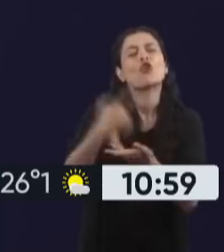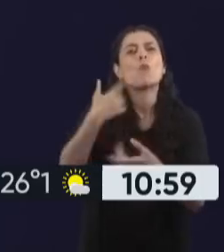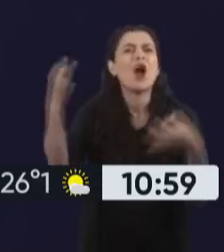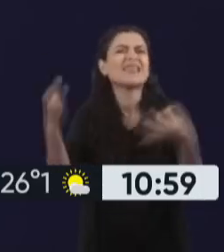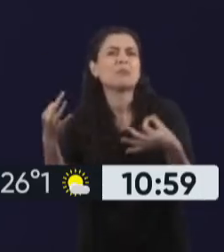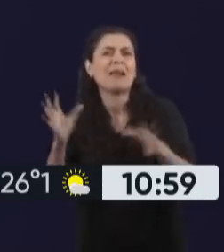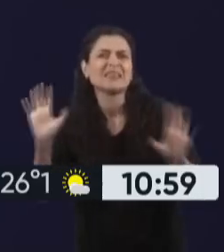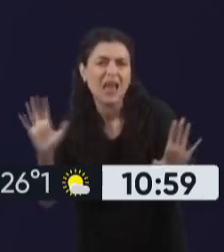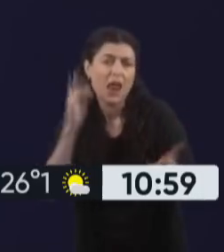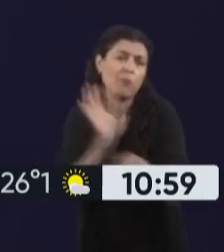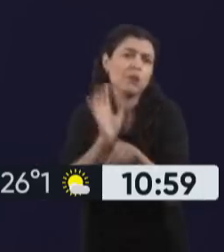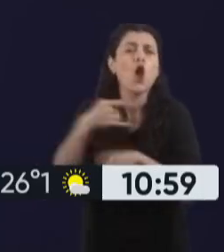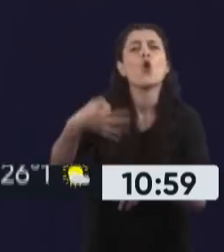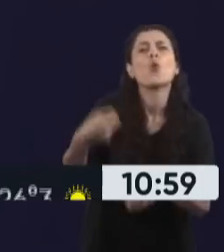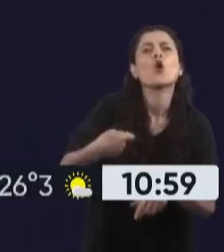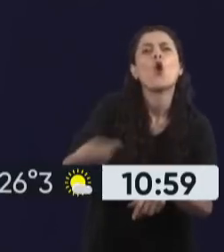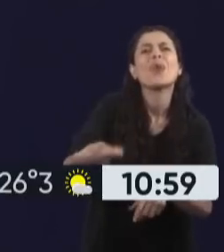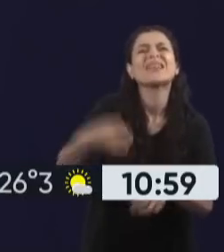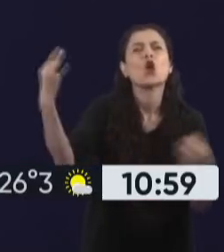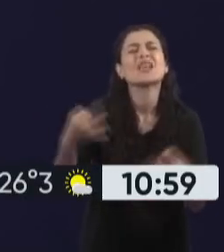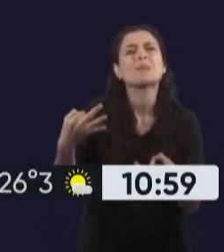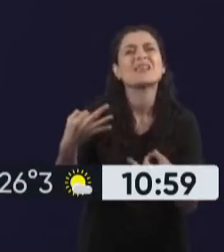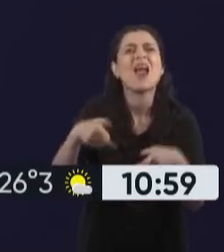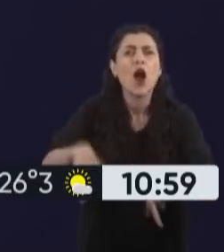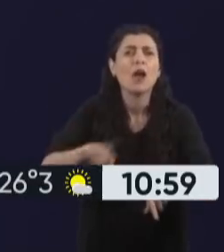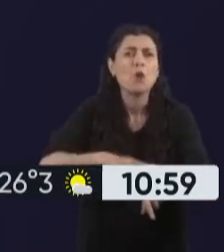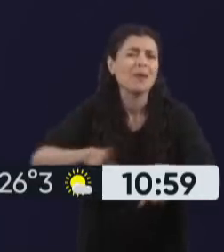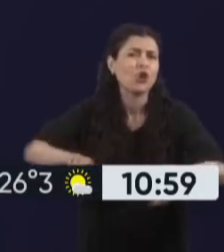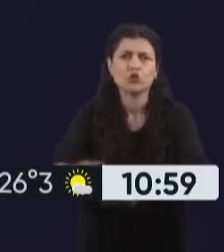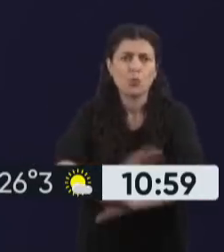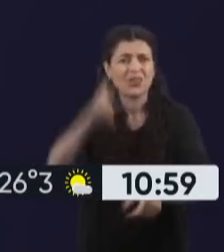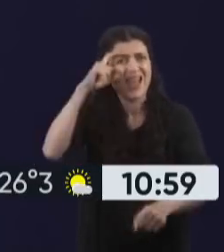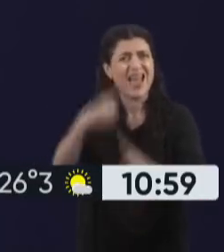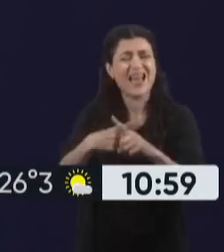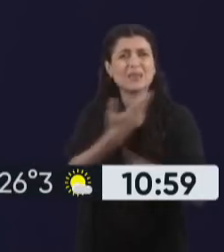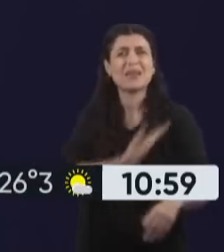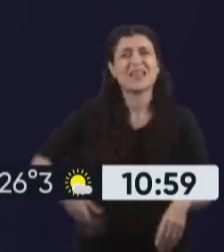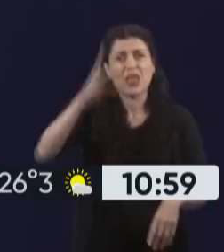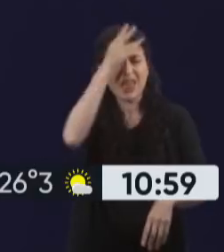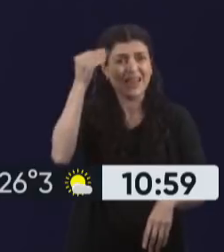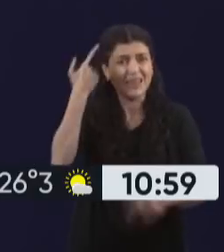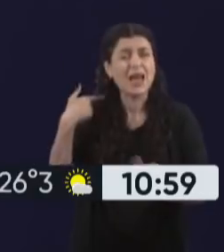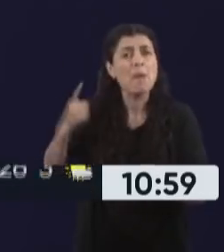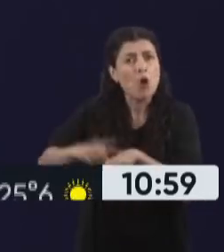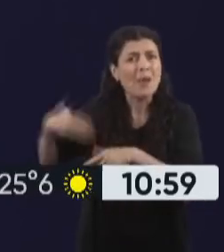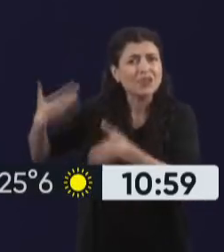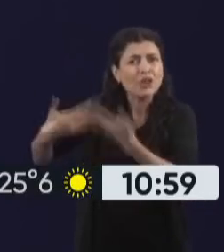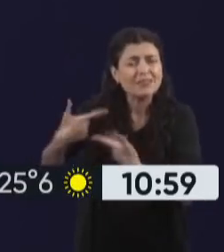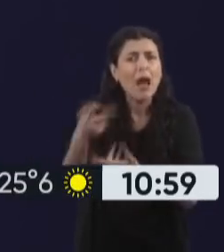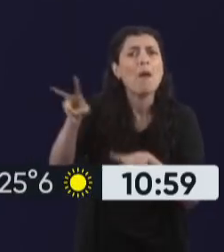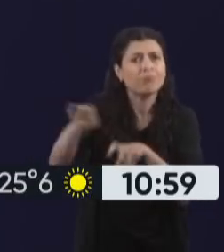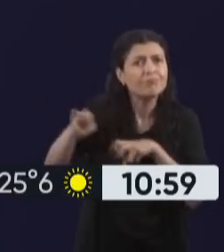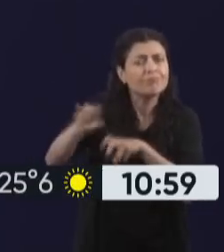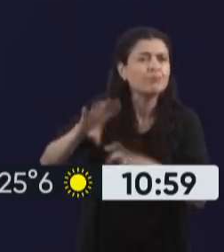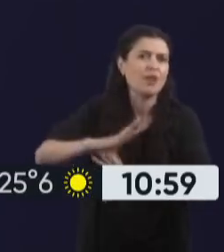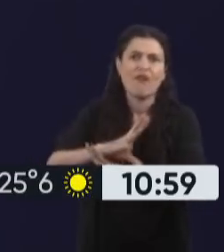como jubilación de privilegio, que la ex presidente Cristina Fernández de Kirchner venía percibiendo,